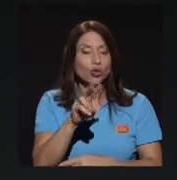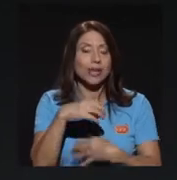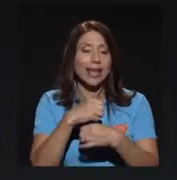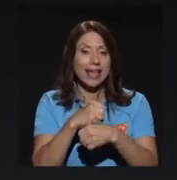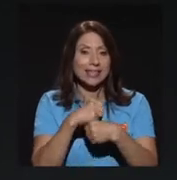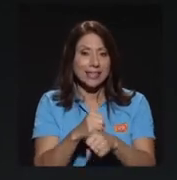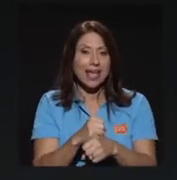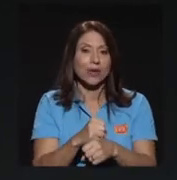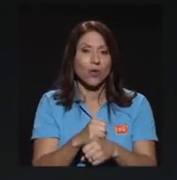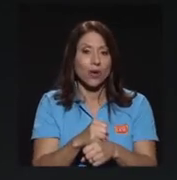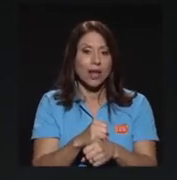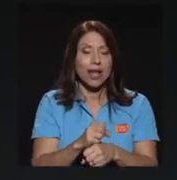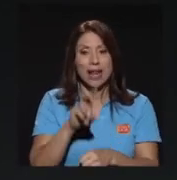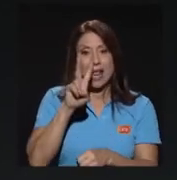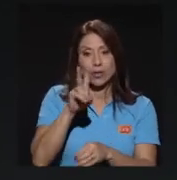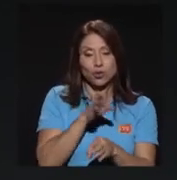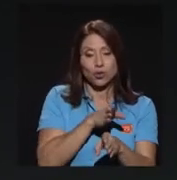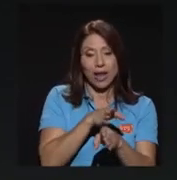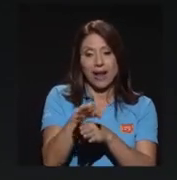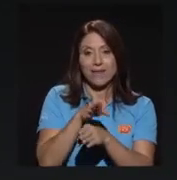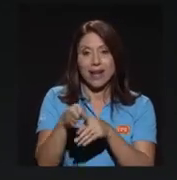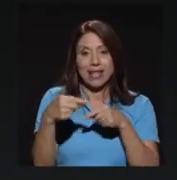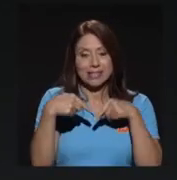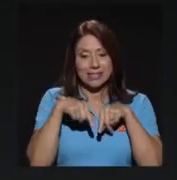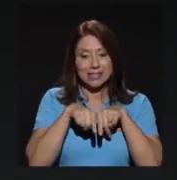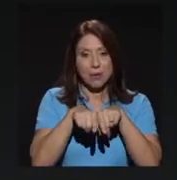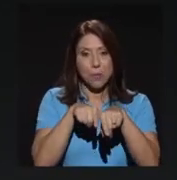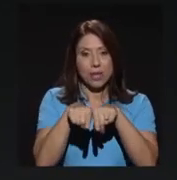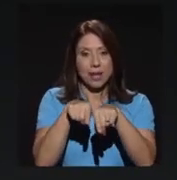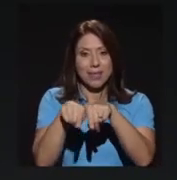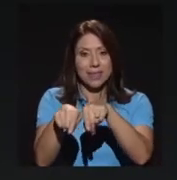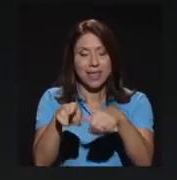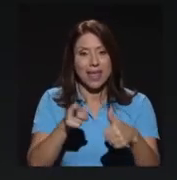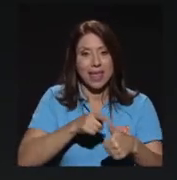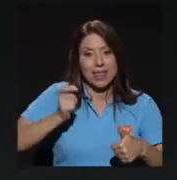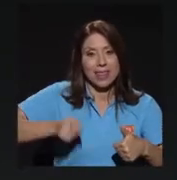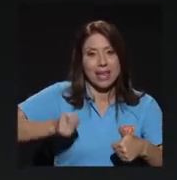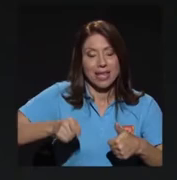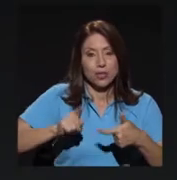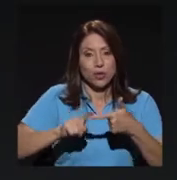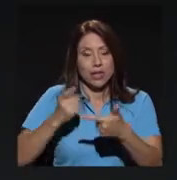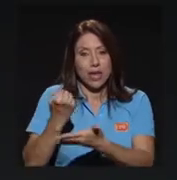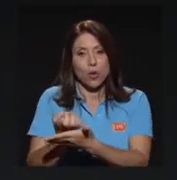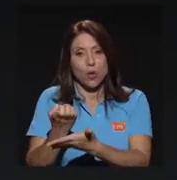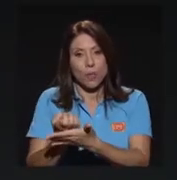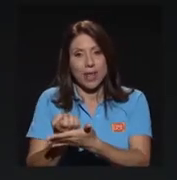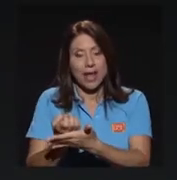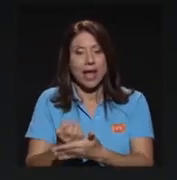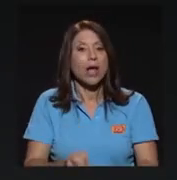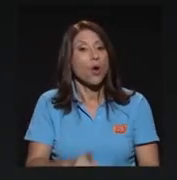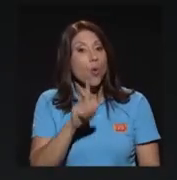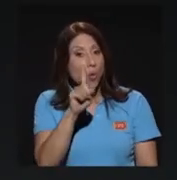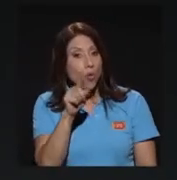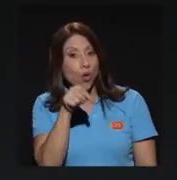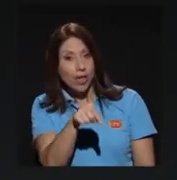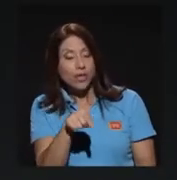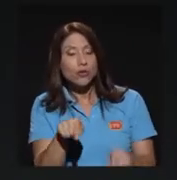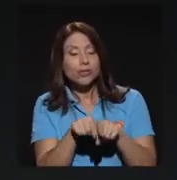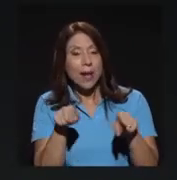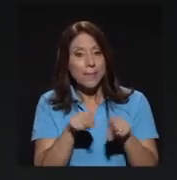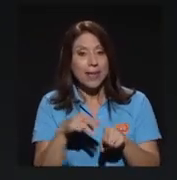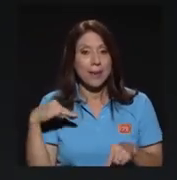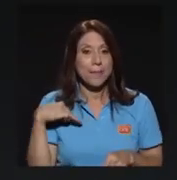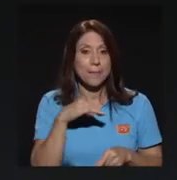las dos carreras simultáneamente la derecha y la economía uno de ellos que también ha sido ministro importante